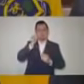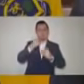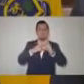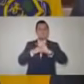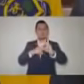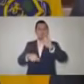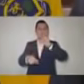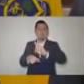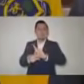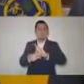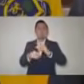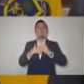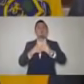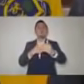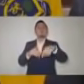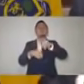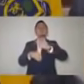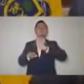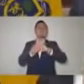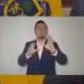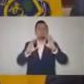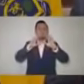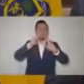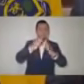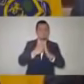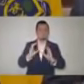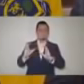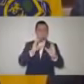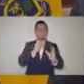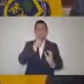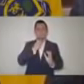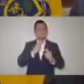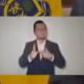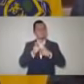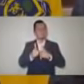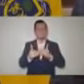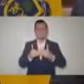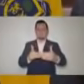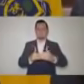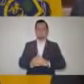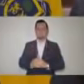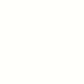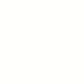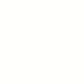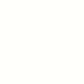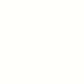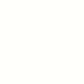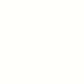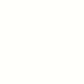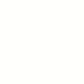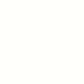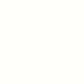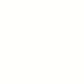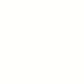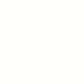que daremos en los próximos días vamos a actuar con responsabilidad y compromiso vamos a salir adelante